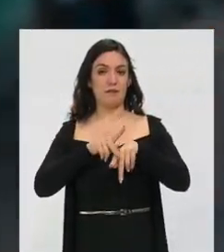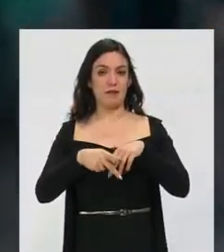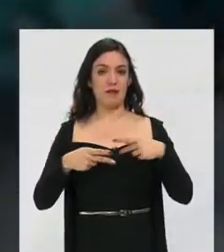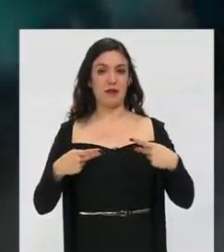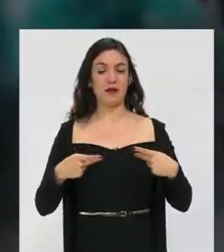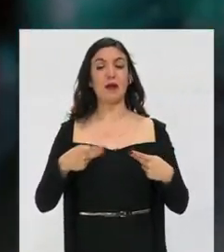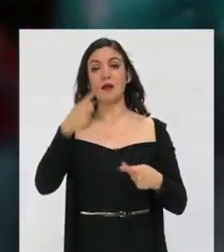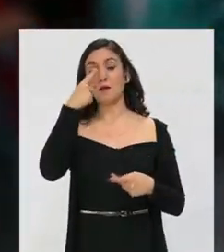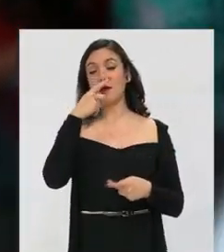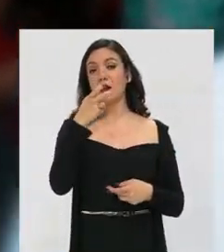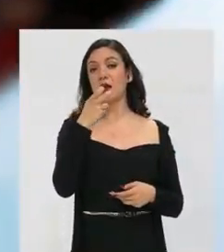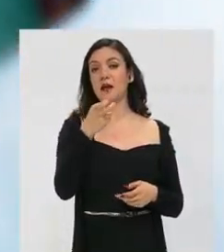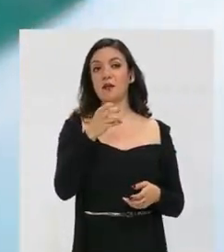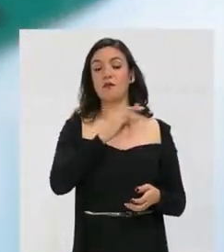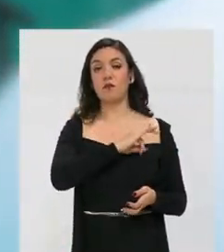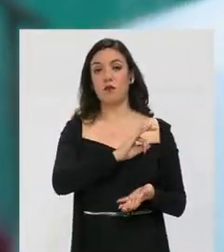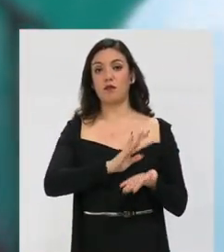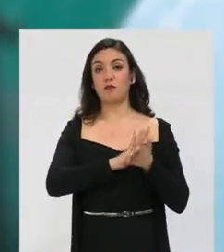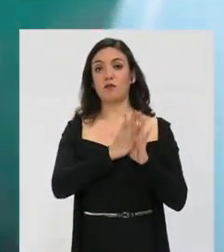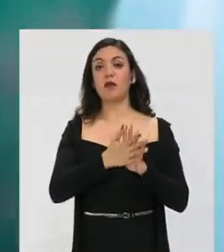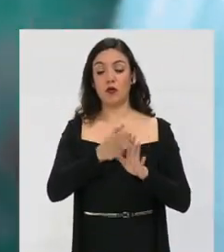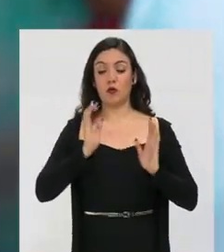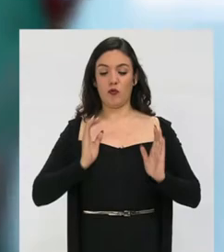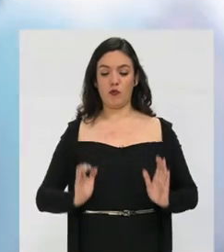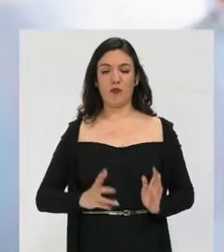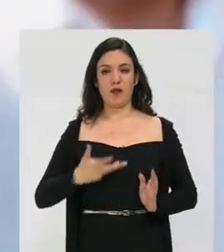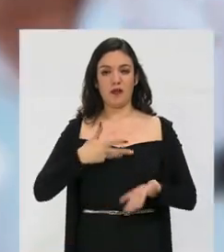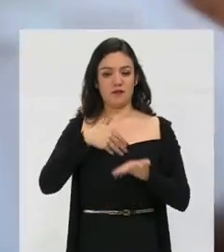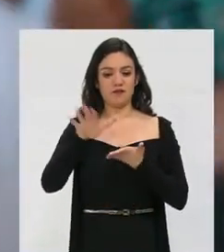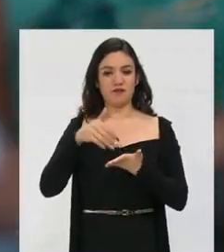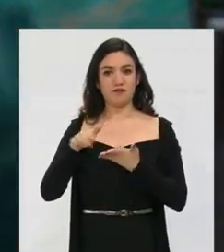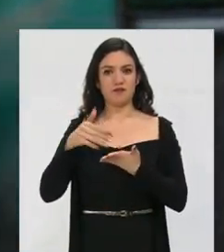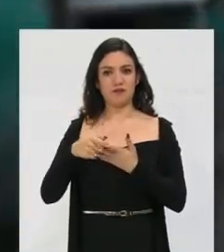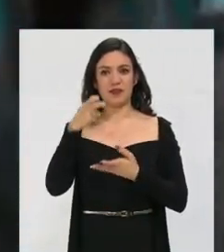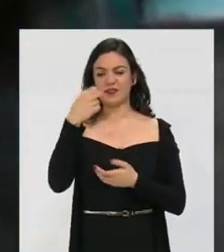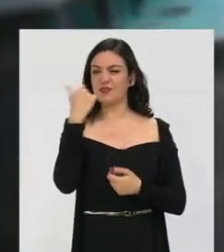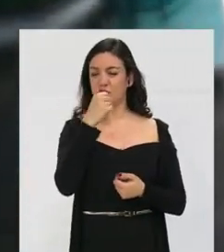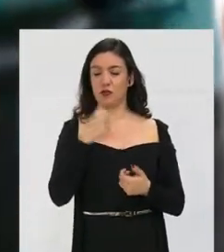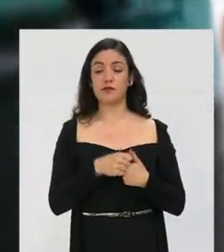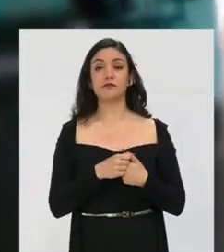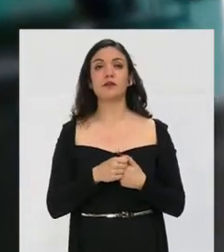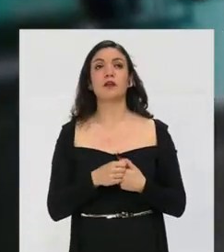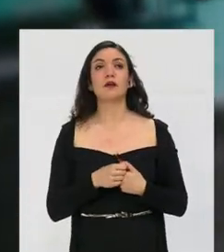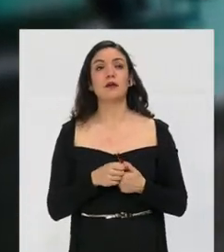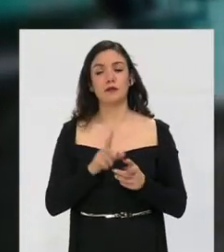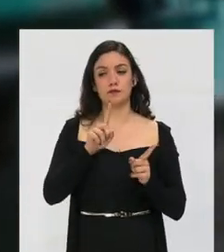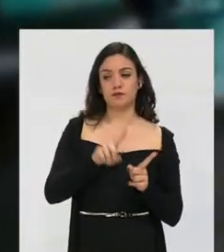Este es muy importante para que los jóvenes cuando lleguen se desintoxiquen.